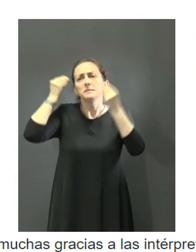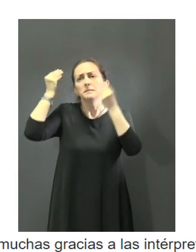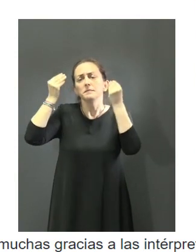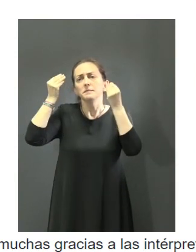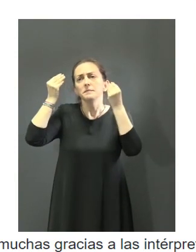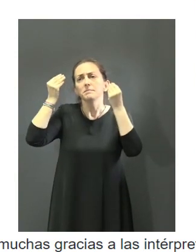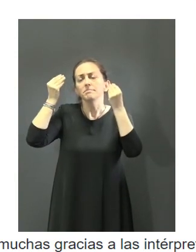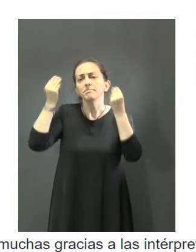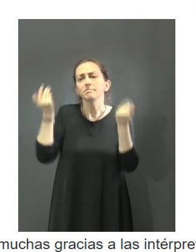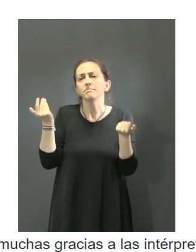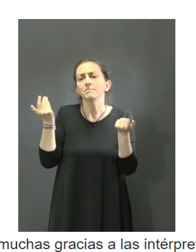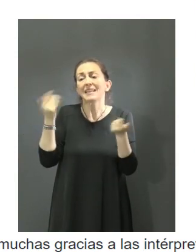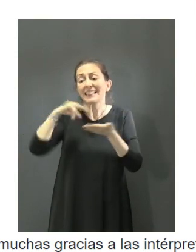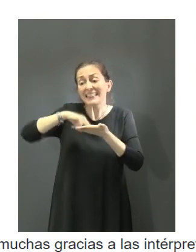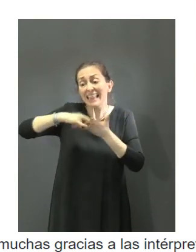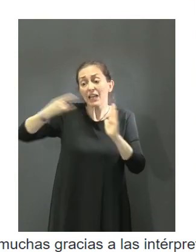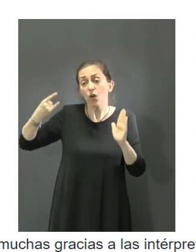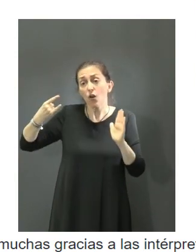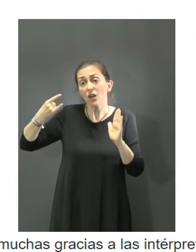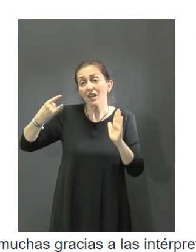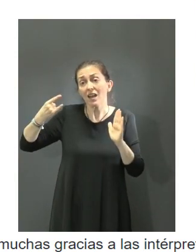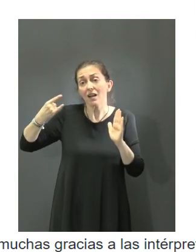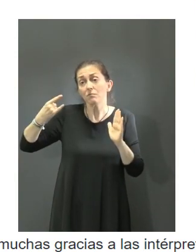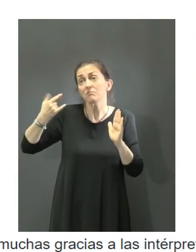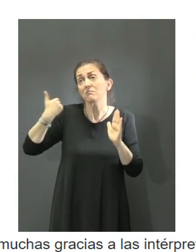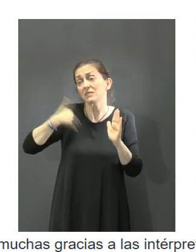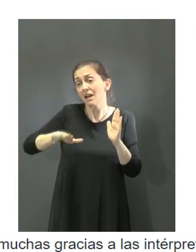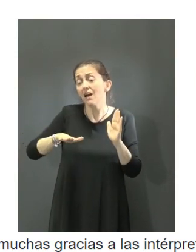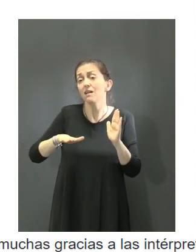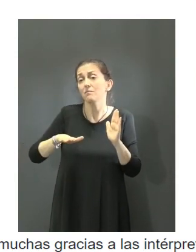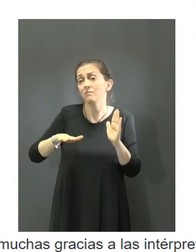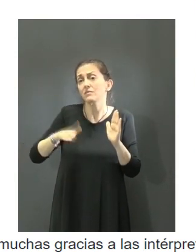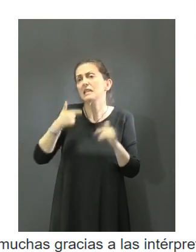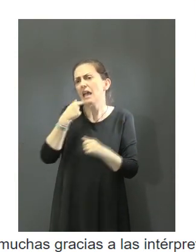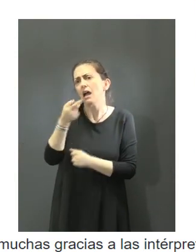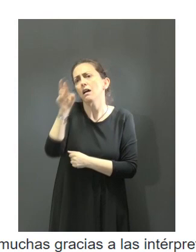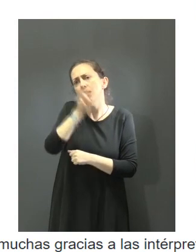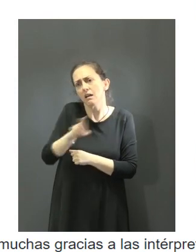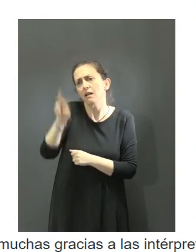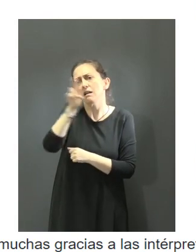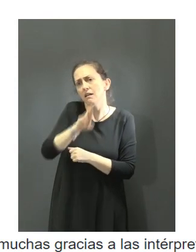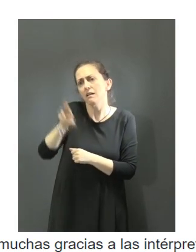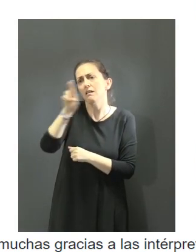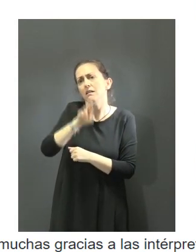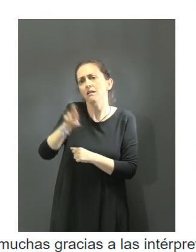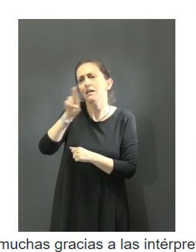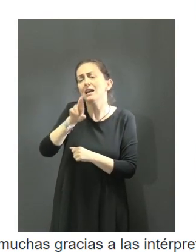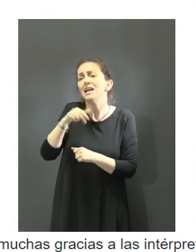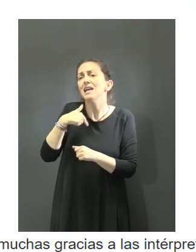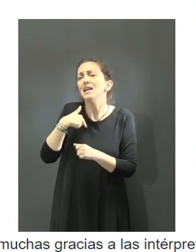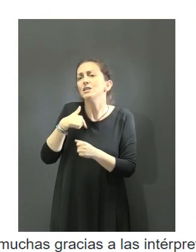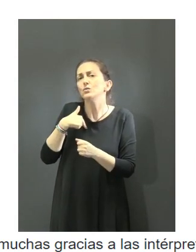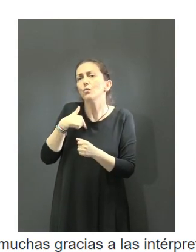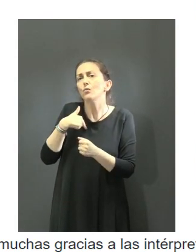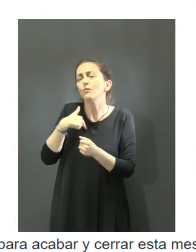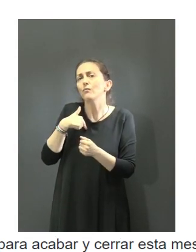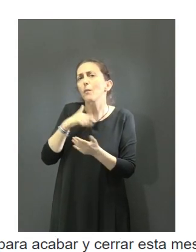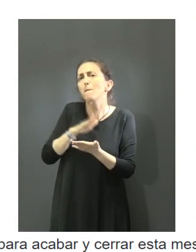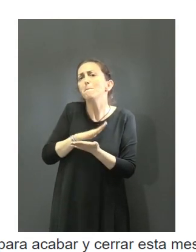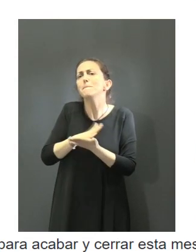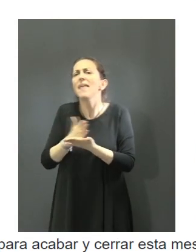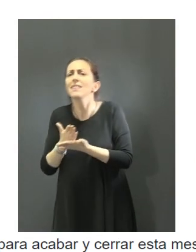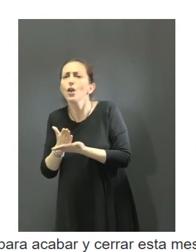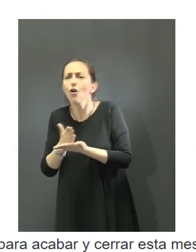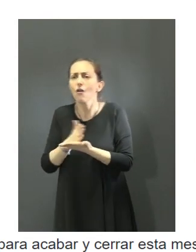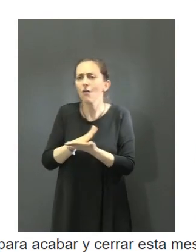en que realmente la tecnología, como venimos reiterando, es un medio. Igual que es un